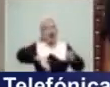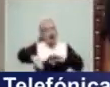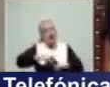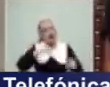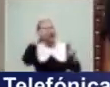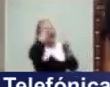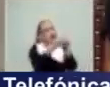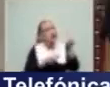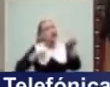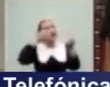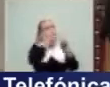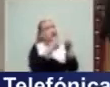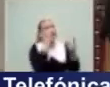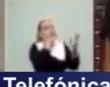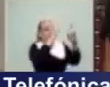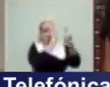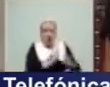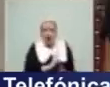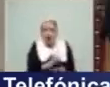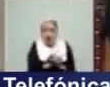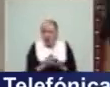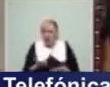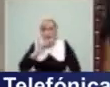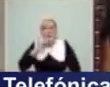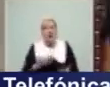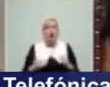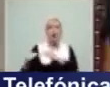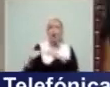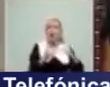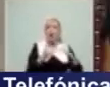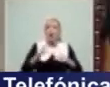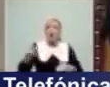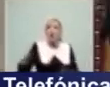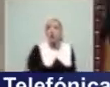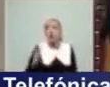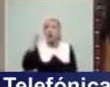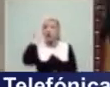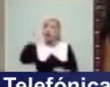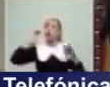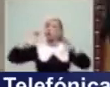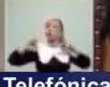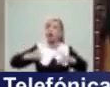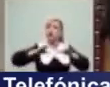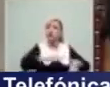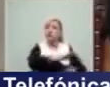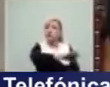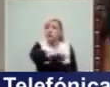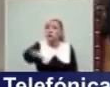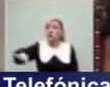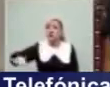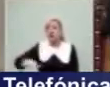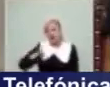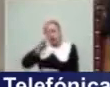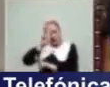particular? Uh-huh. Porque se estaba generando un ambiente que afectaba